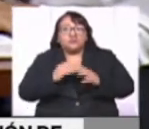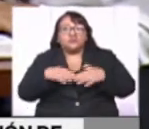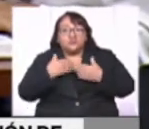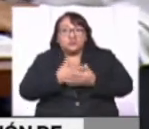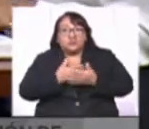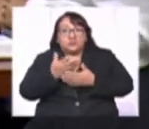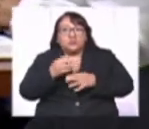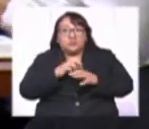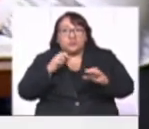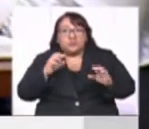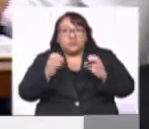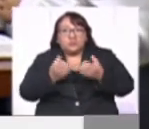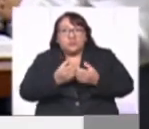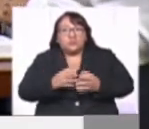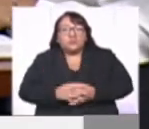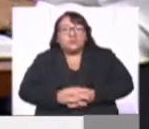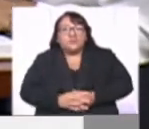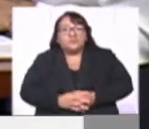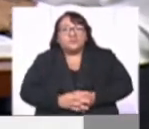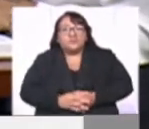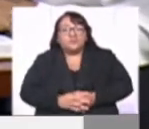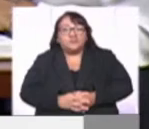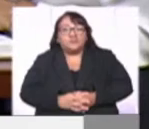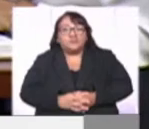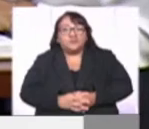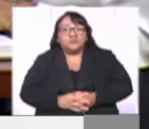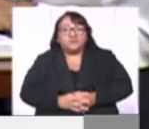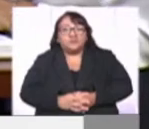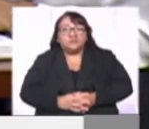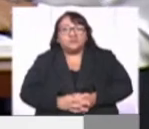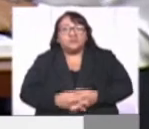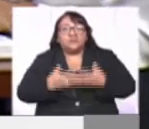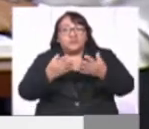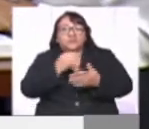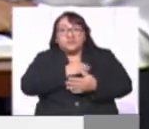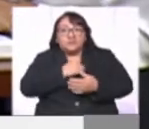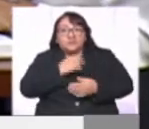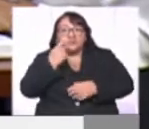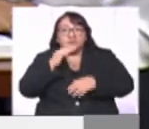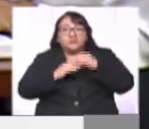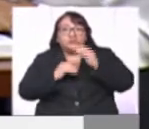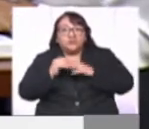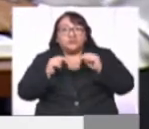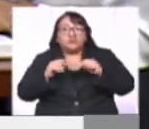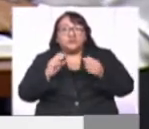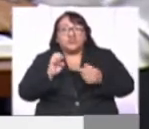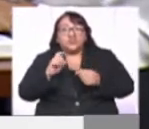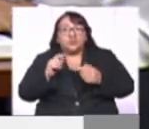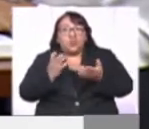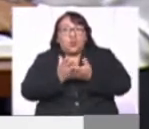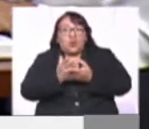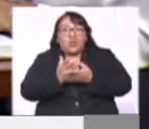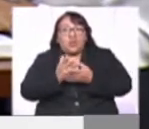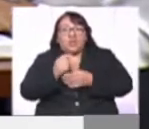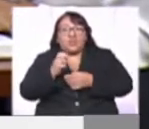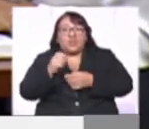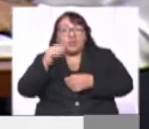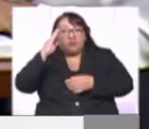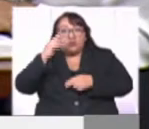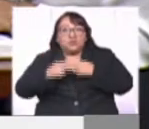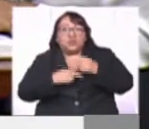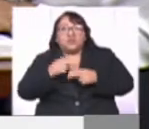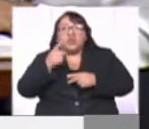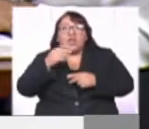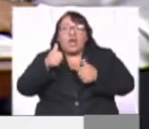proponemos al Pleno del Congreso exhortar al Poder Ejecutivo para la construcción de esta Escuela Técnica Superior de la Policía Nacional en